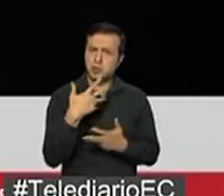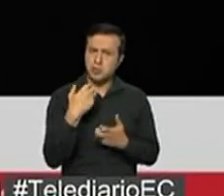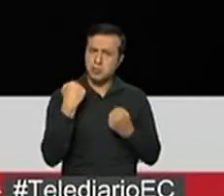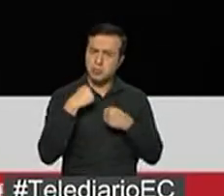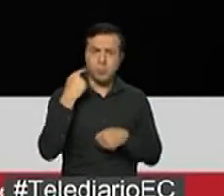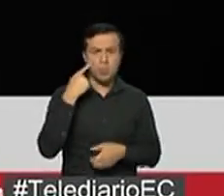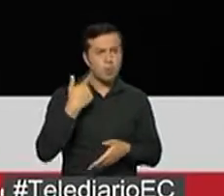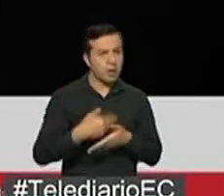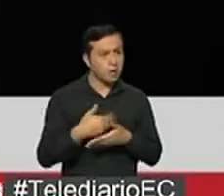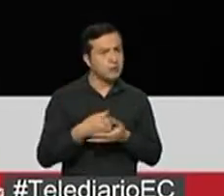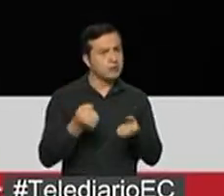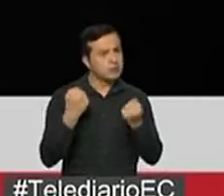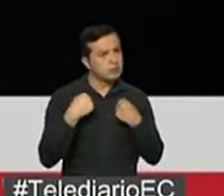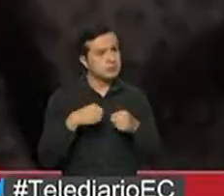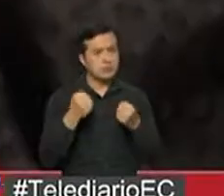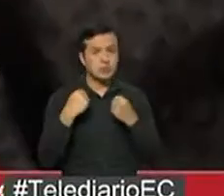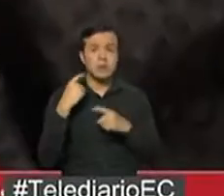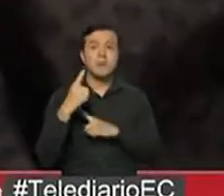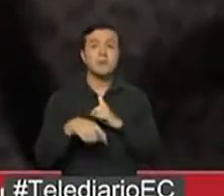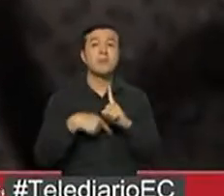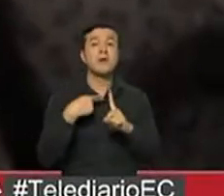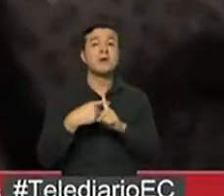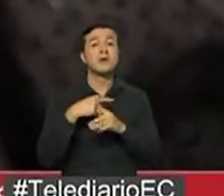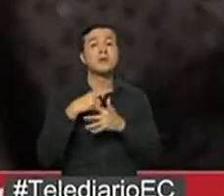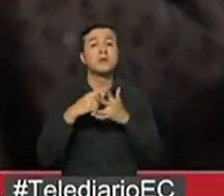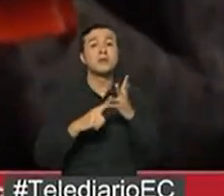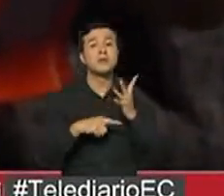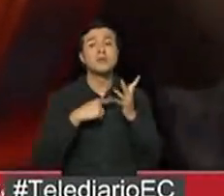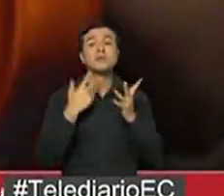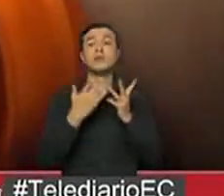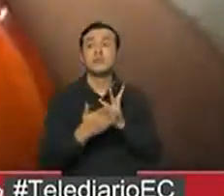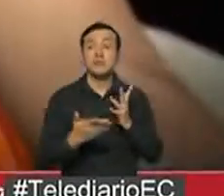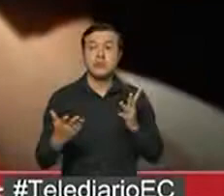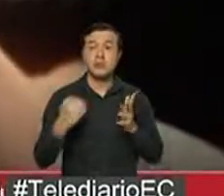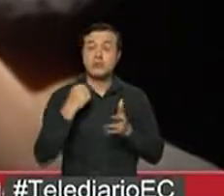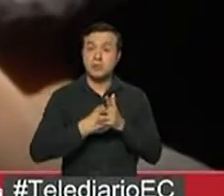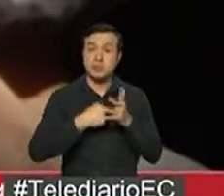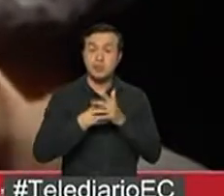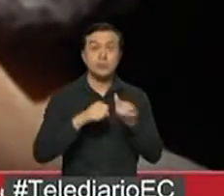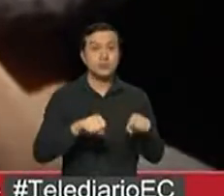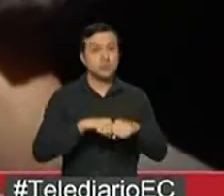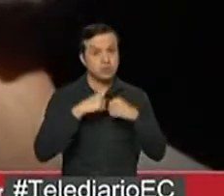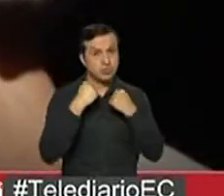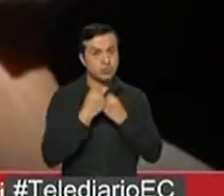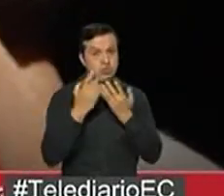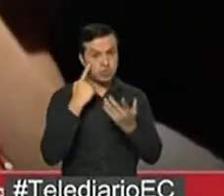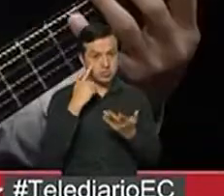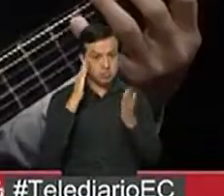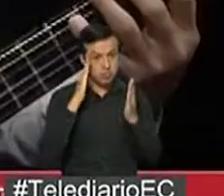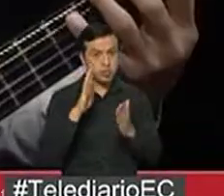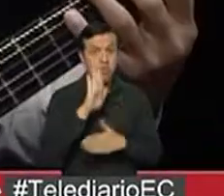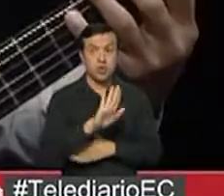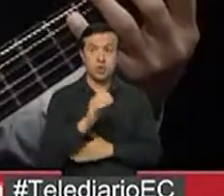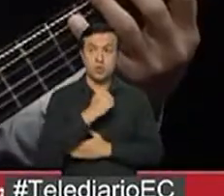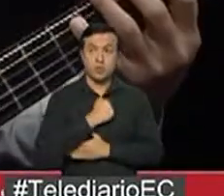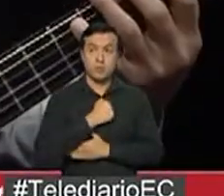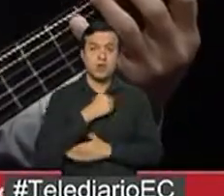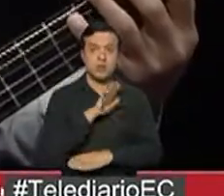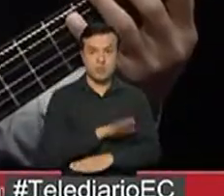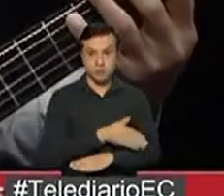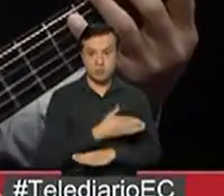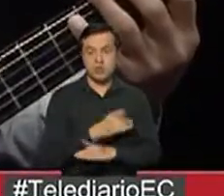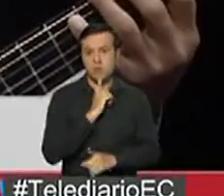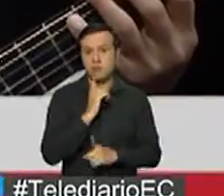mostrarle a la gente lo que hace también es algo que debe ser complementado con ese reto de la sociedad a que escuchen temas creo que cuando